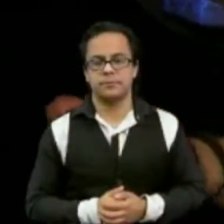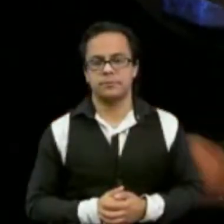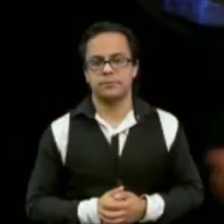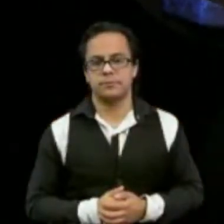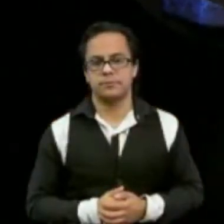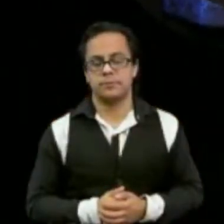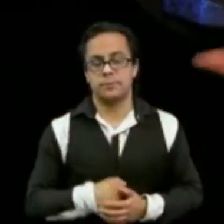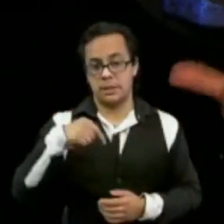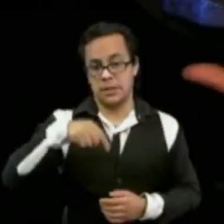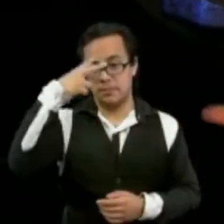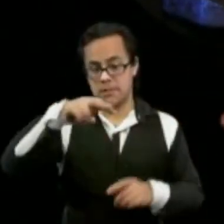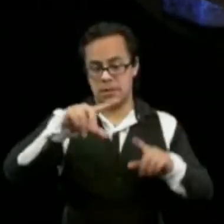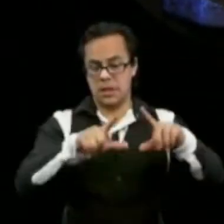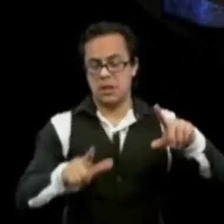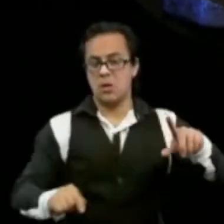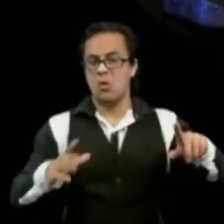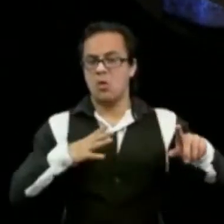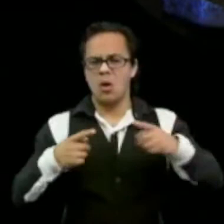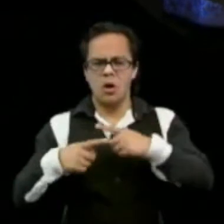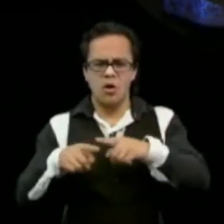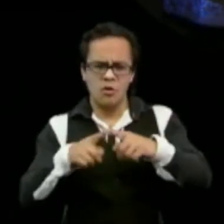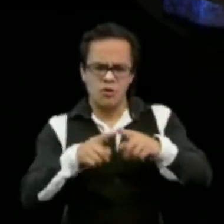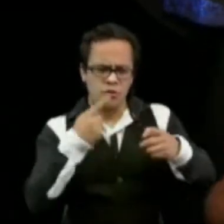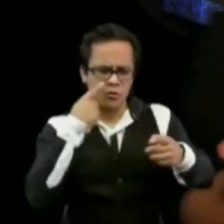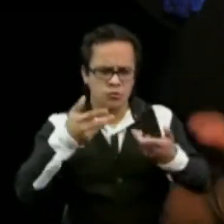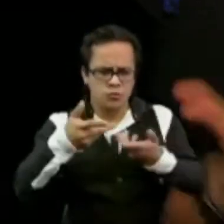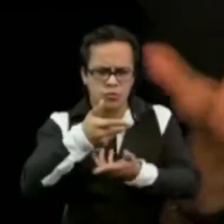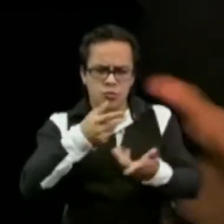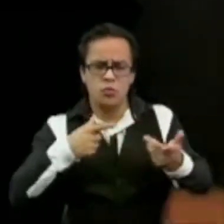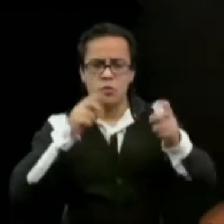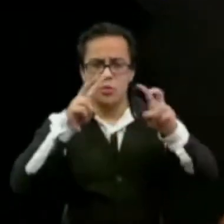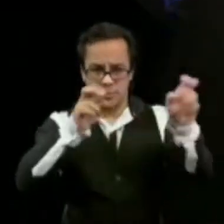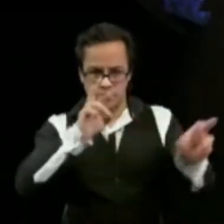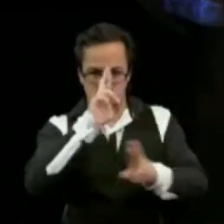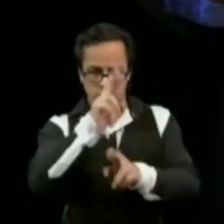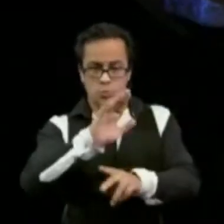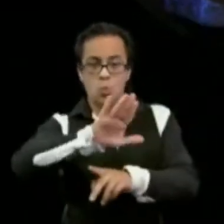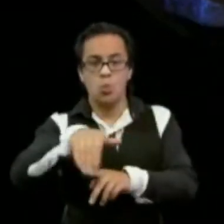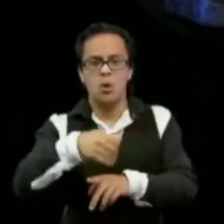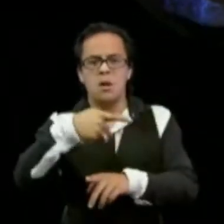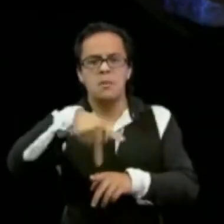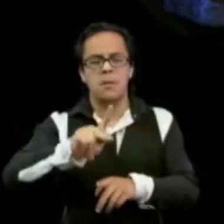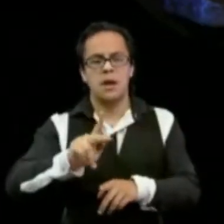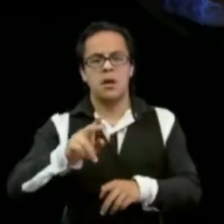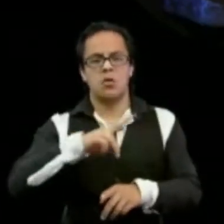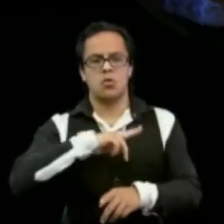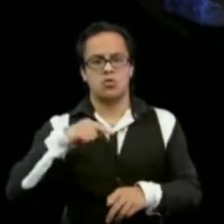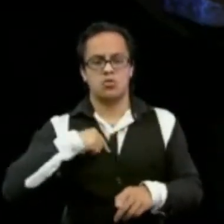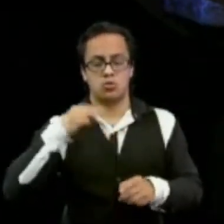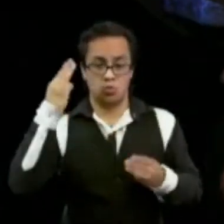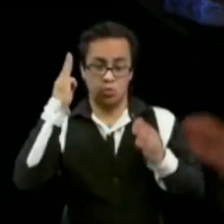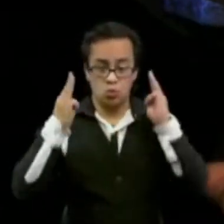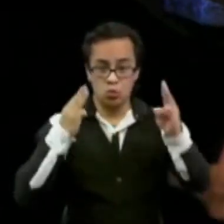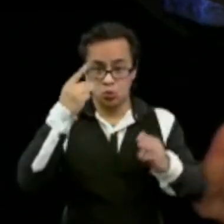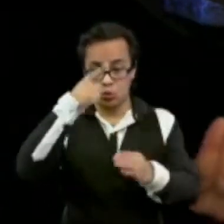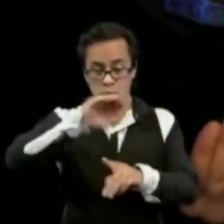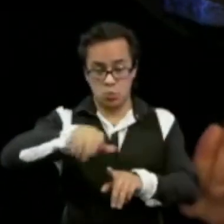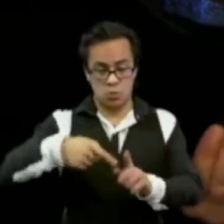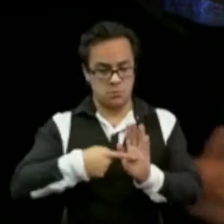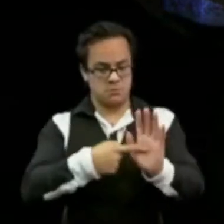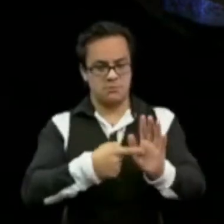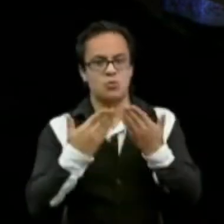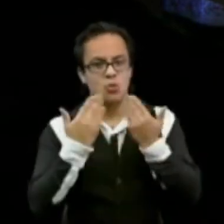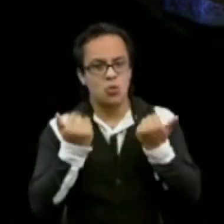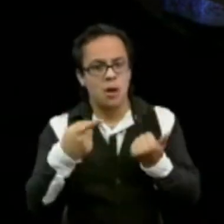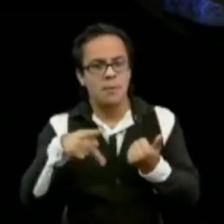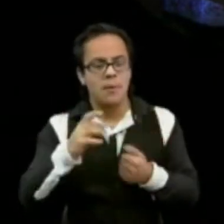irónicamente en México, donde tanto culto le rendimos a la muerte, curiosamente no tenemos un museo dedicado a ella, el cual se ha intentado